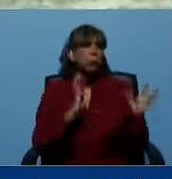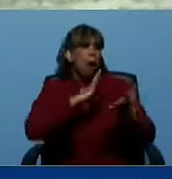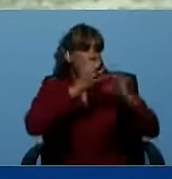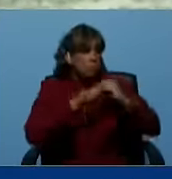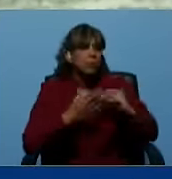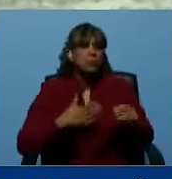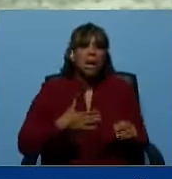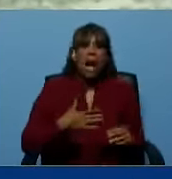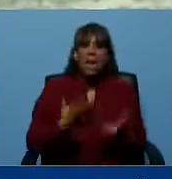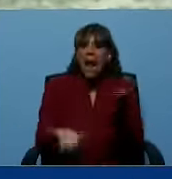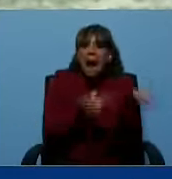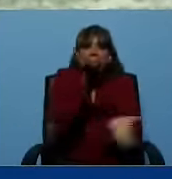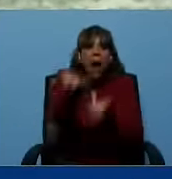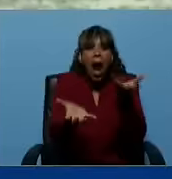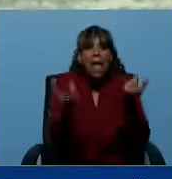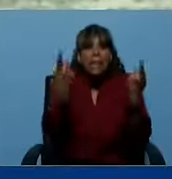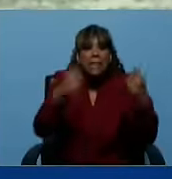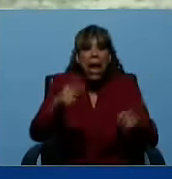La trataron de quemar.